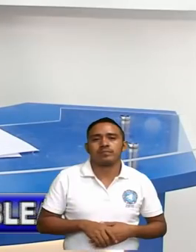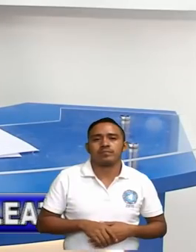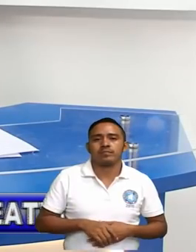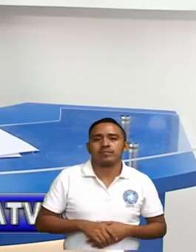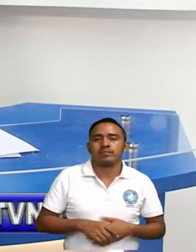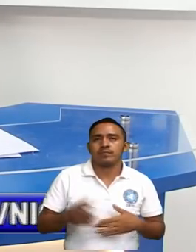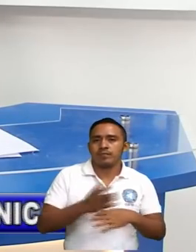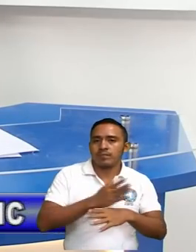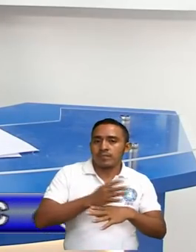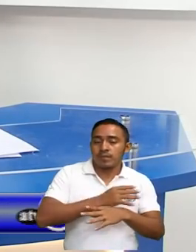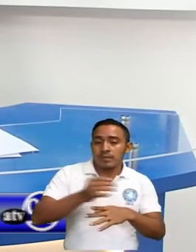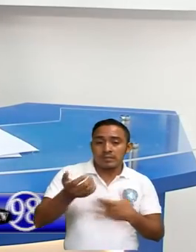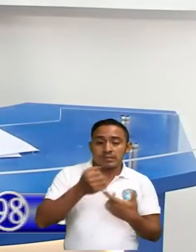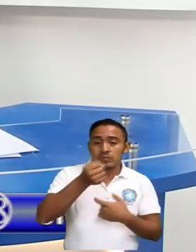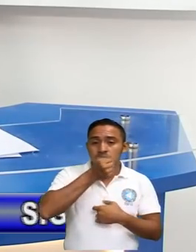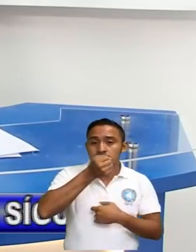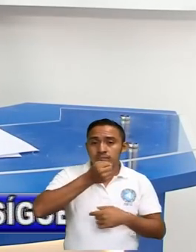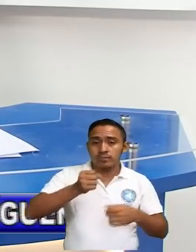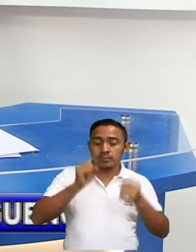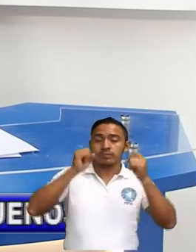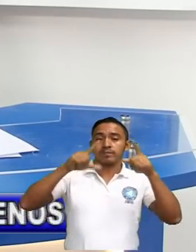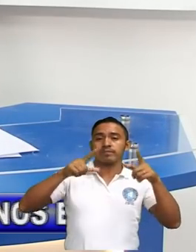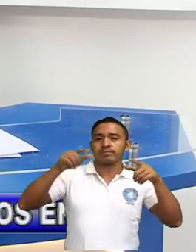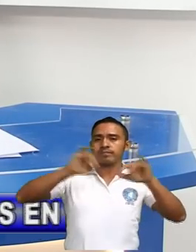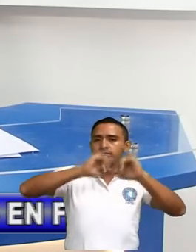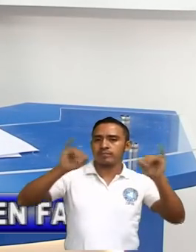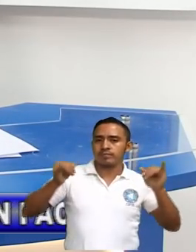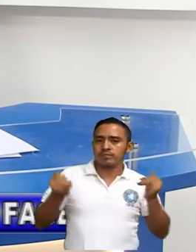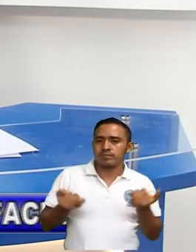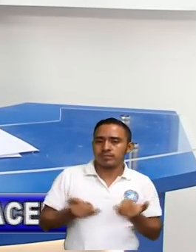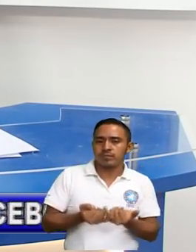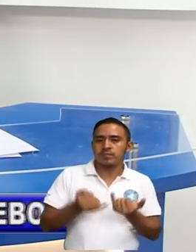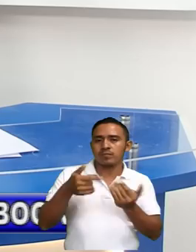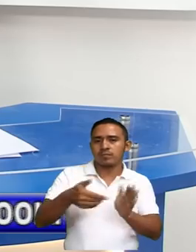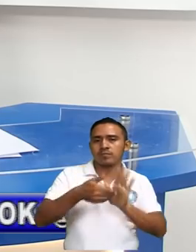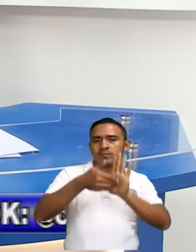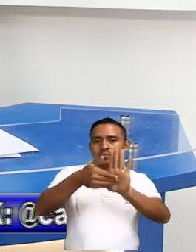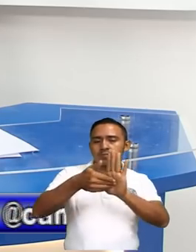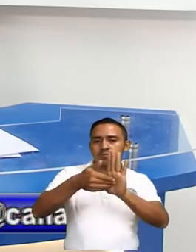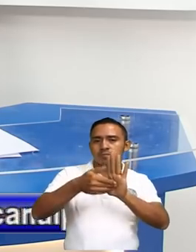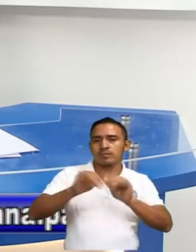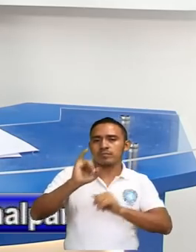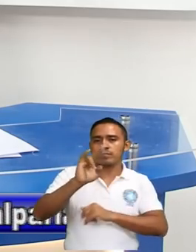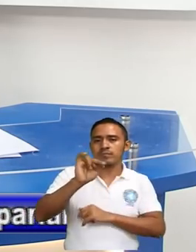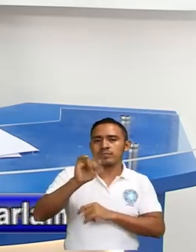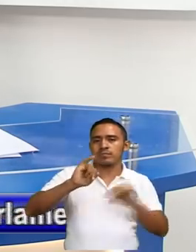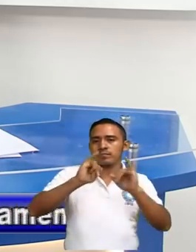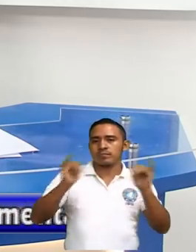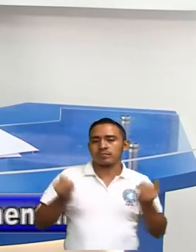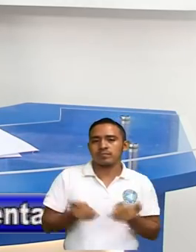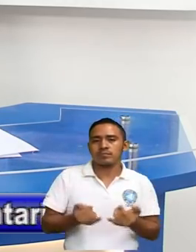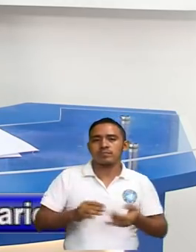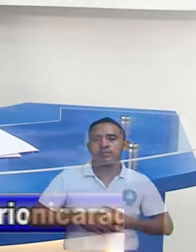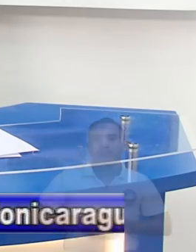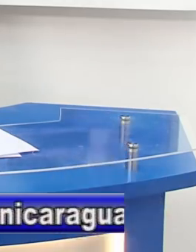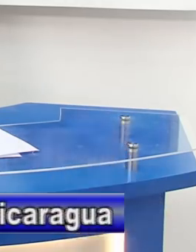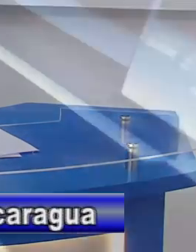Los hechos más impactantes en el acontecer mundial se los presentamos en su segmento de noticias